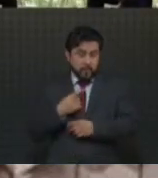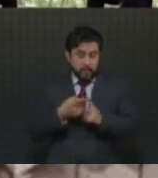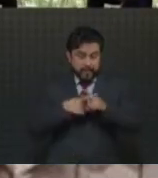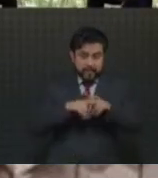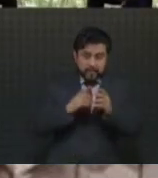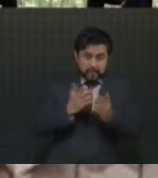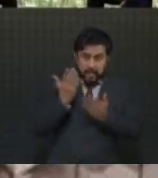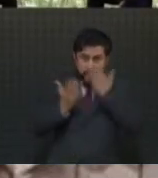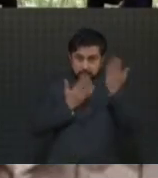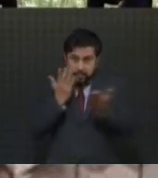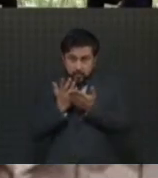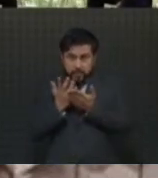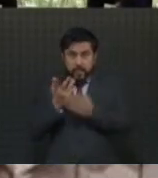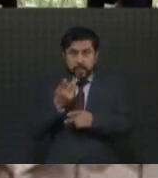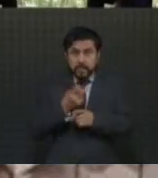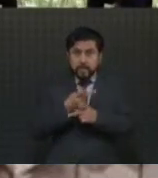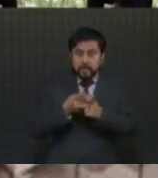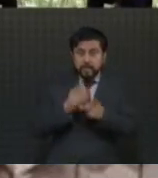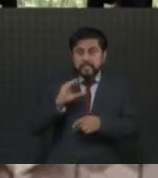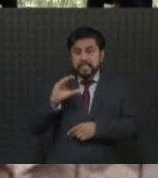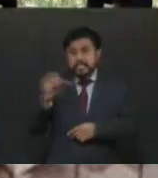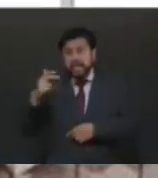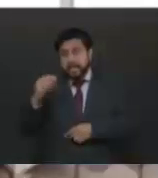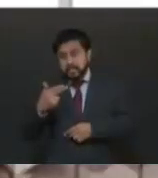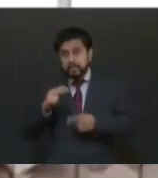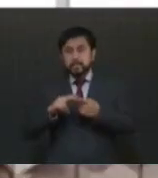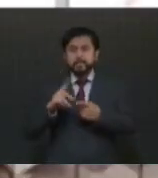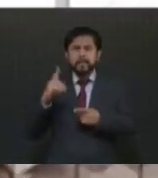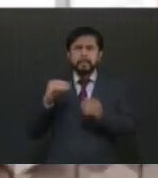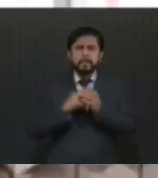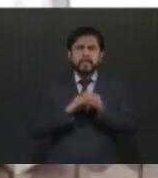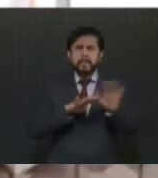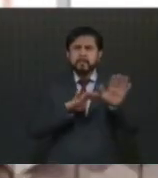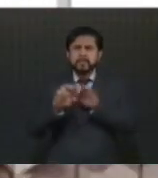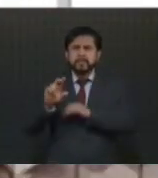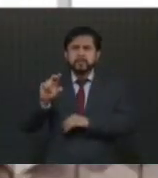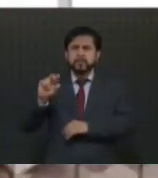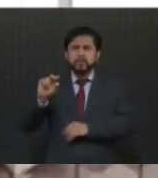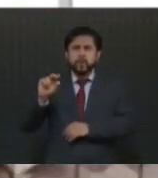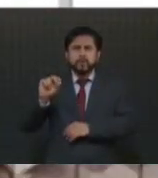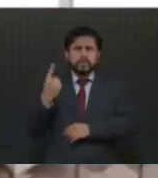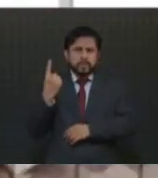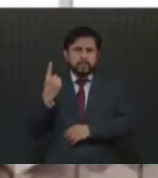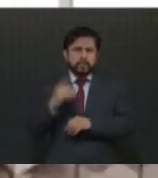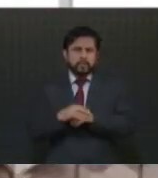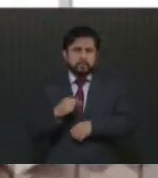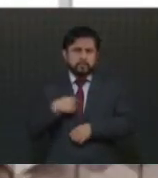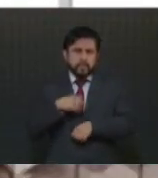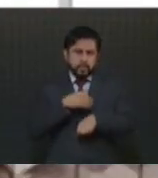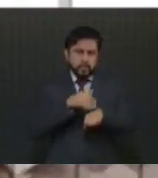y a la Facultad de Ciencias en 1981. Mi número de cuenta es